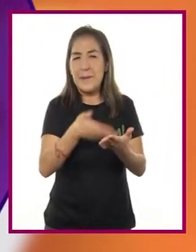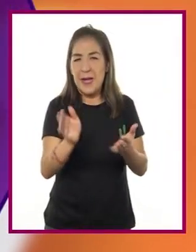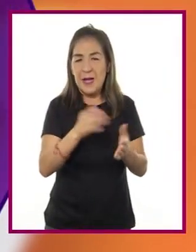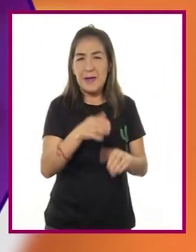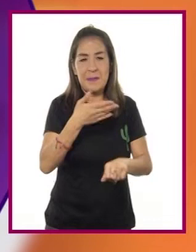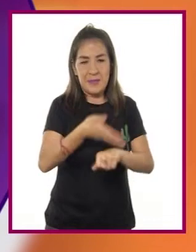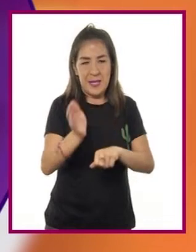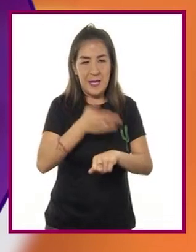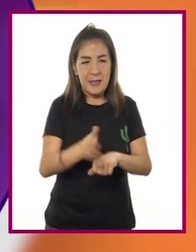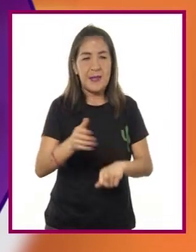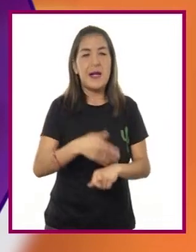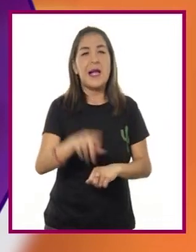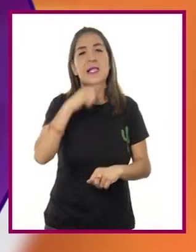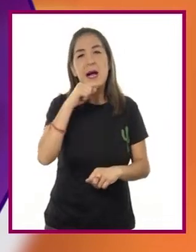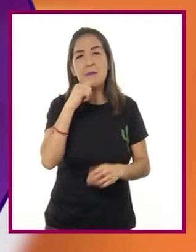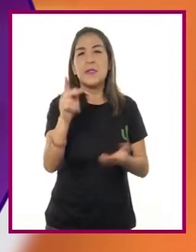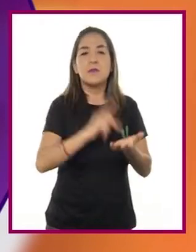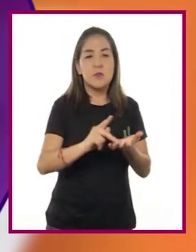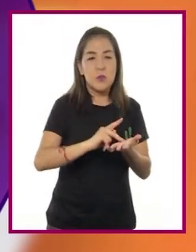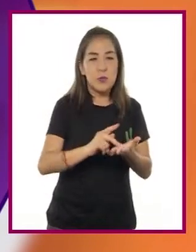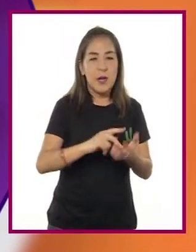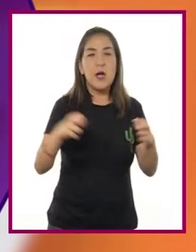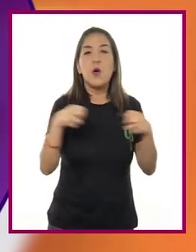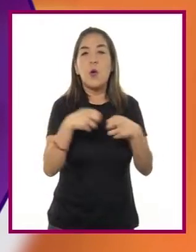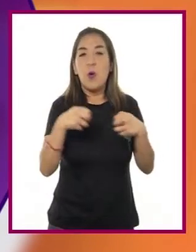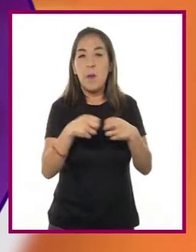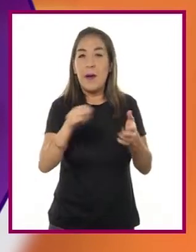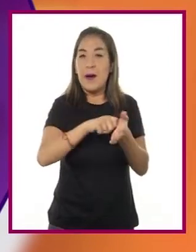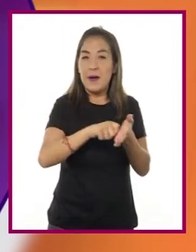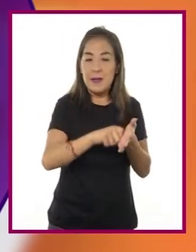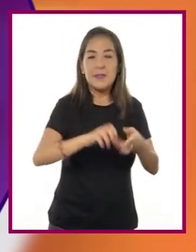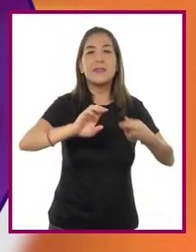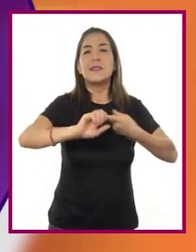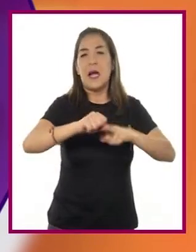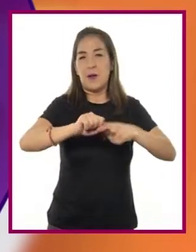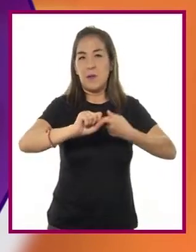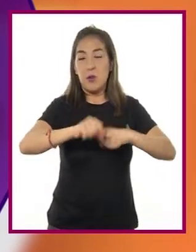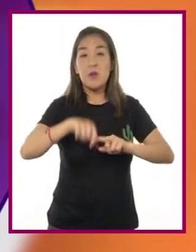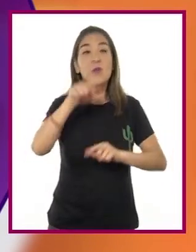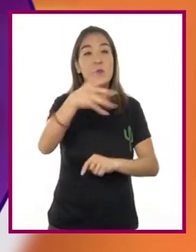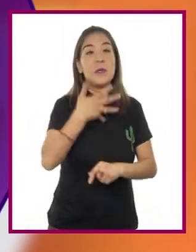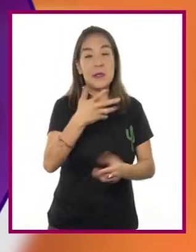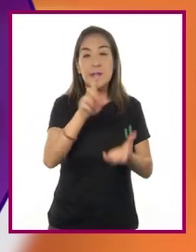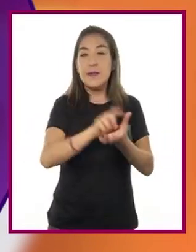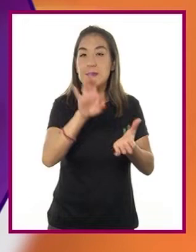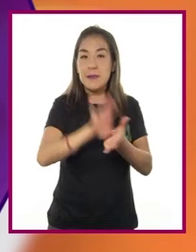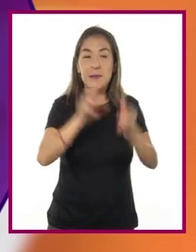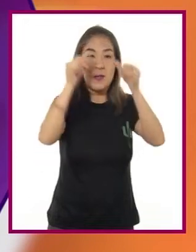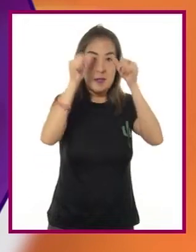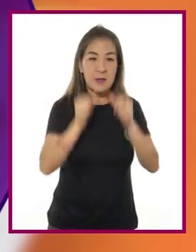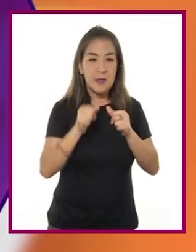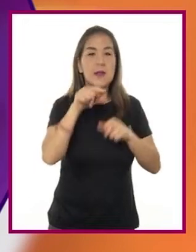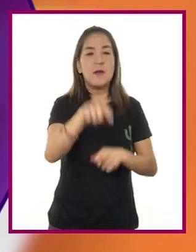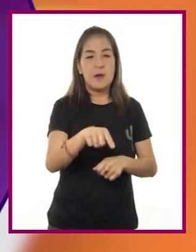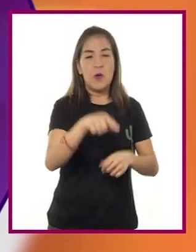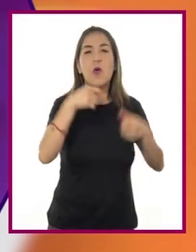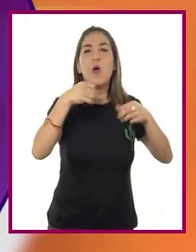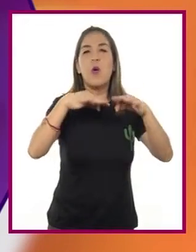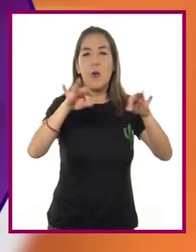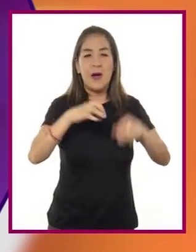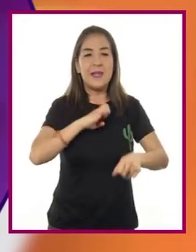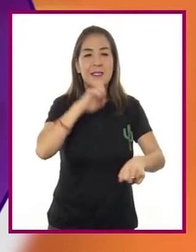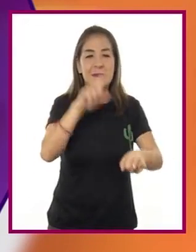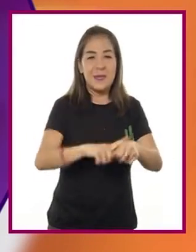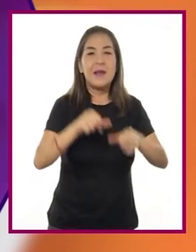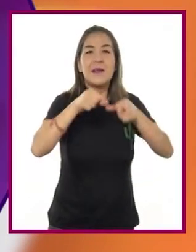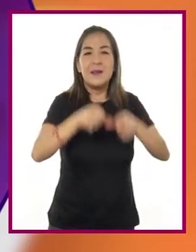lápiz o una pluma, una goma, un sacapuntas y si tienen discapacidad visual preparen hojas Leyer, punzón y